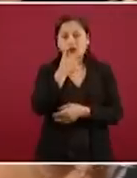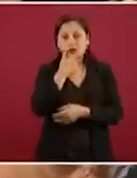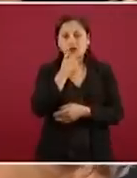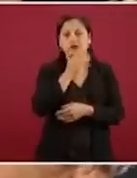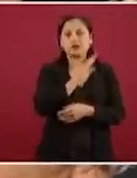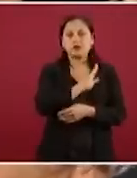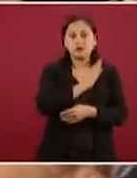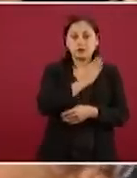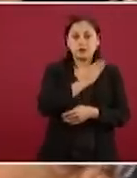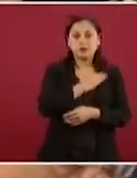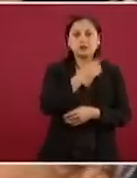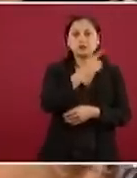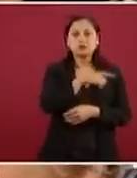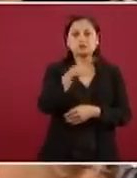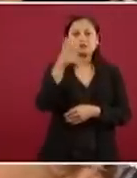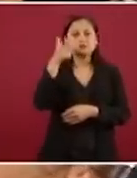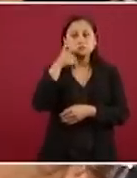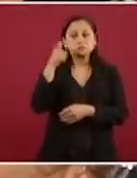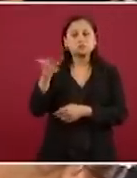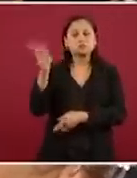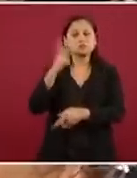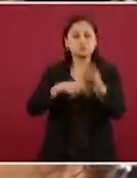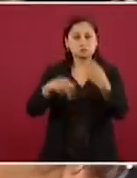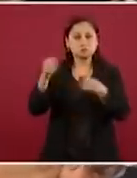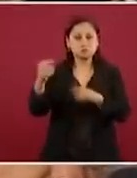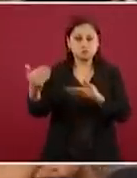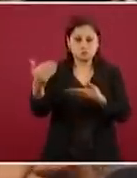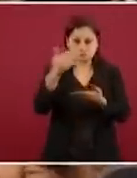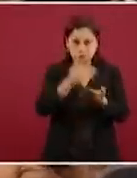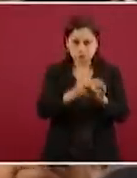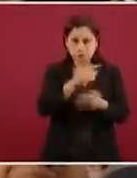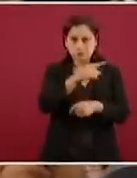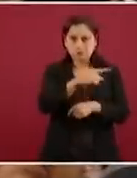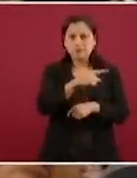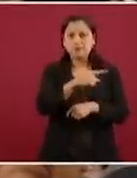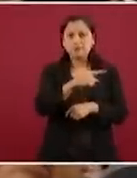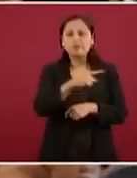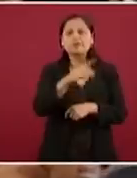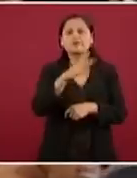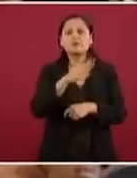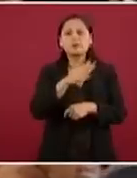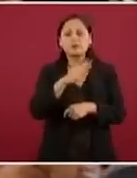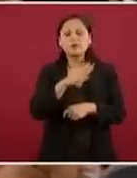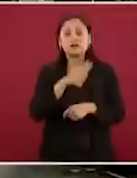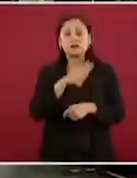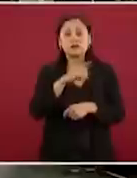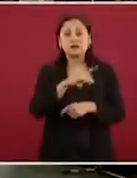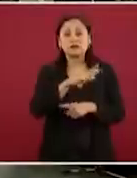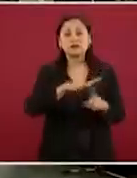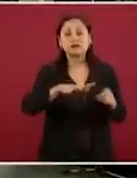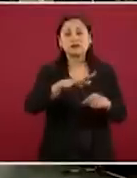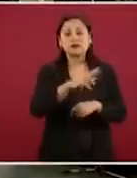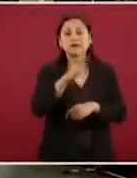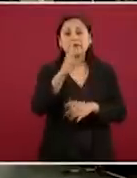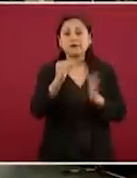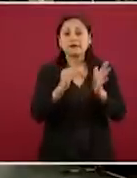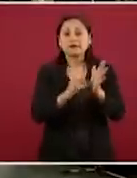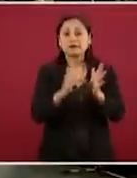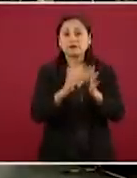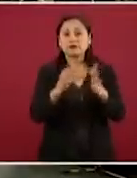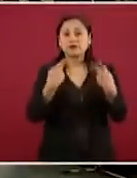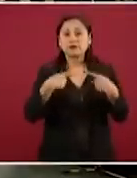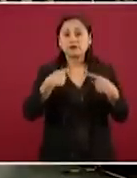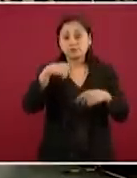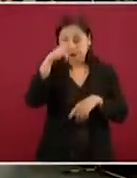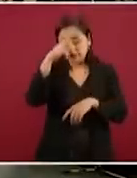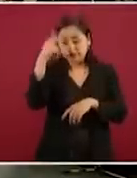de cita para que vayan al consulado. En el área triestatal existen 3 millones de mexicanos que obviamente